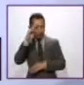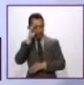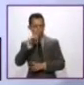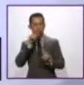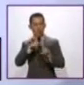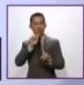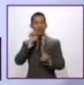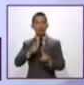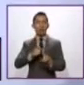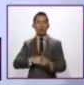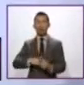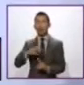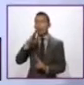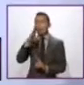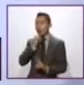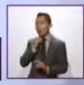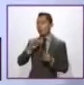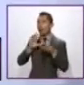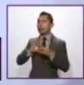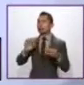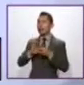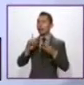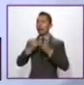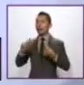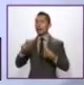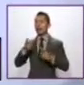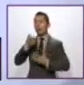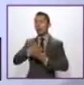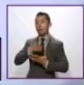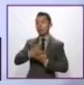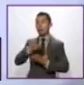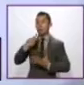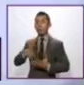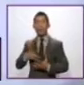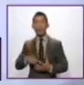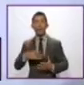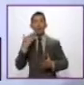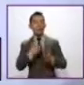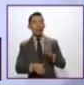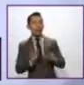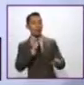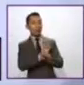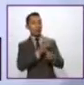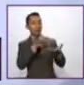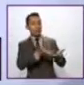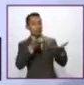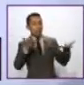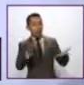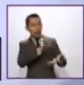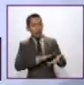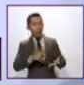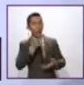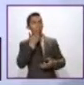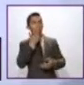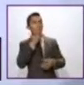el decir que no podemos hablar de desarrollo económico sin proteger el suelo que estamos pisando, sin proteger la tierra